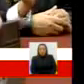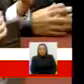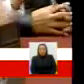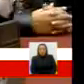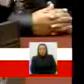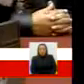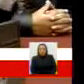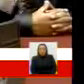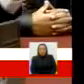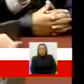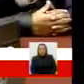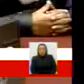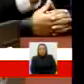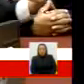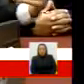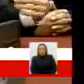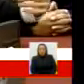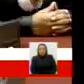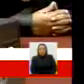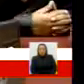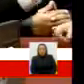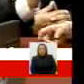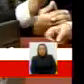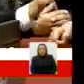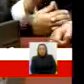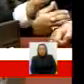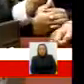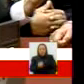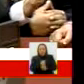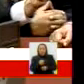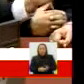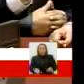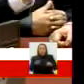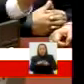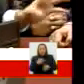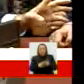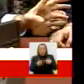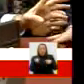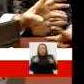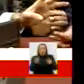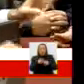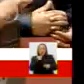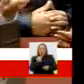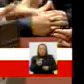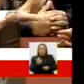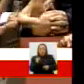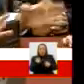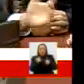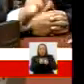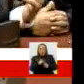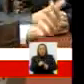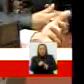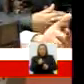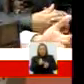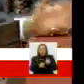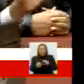Entonces, eso fuera el micro. Entonces, estas son las funciones más importantes que tiene la Junta de Portavoces. Y yo con esto